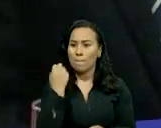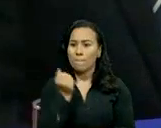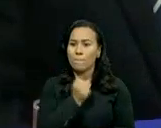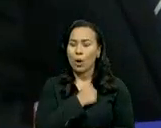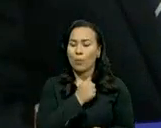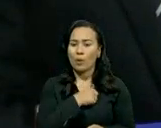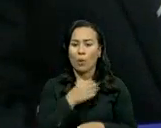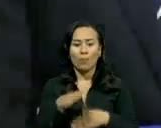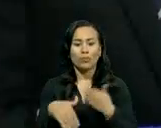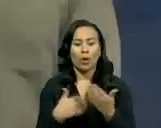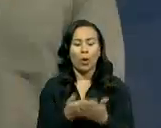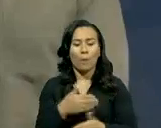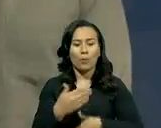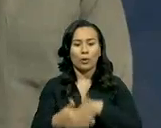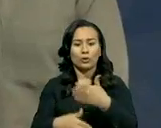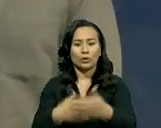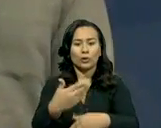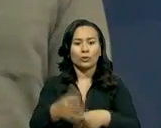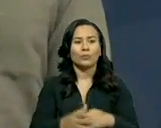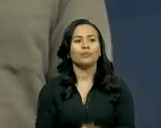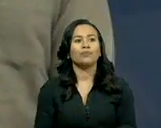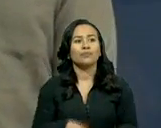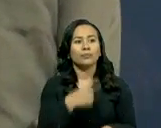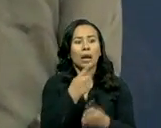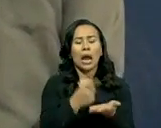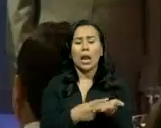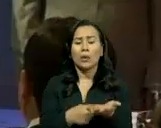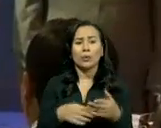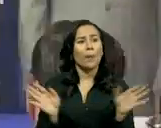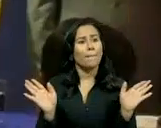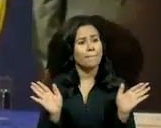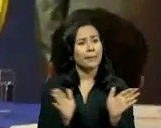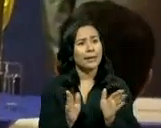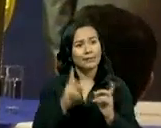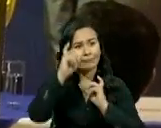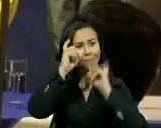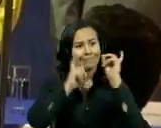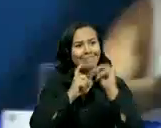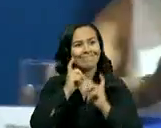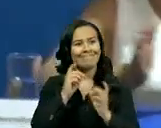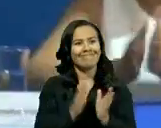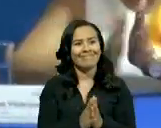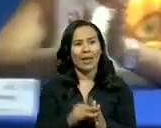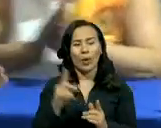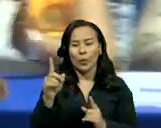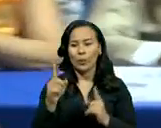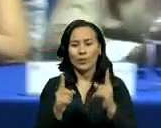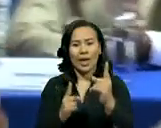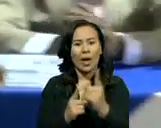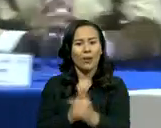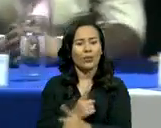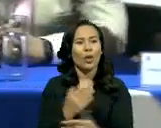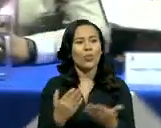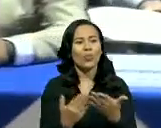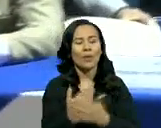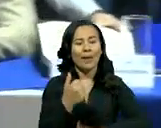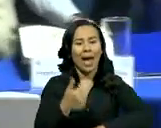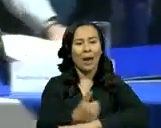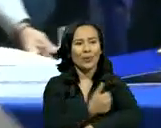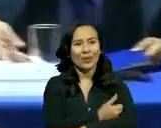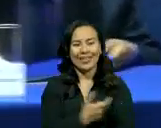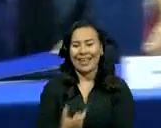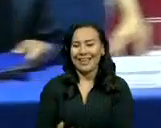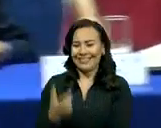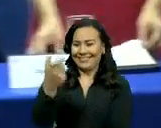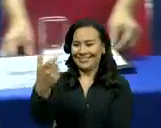proceso democrático. En una ceremonia sencilla pero llena de emotividad, una a una de las autoridades fue recibiendo sus